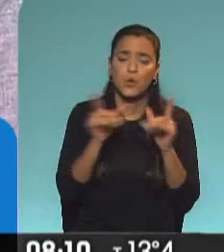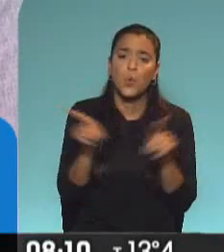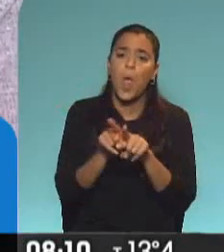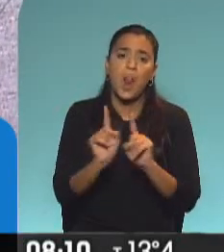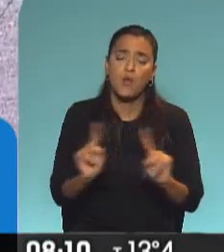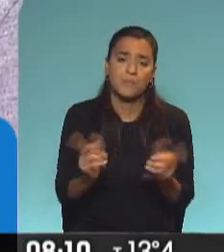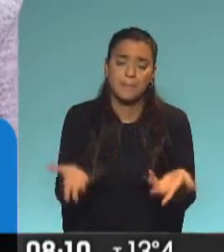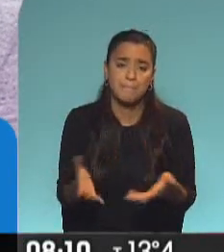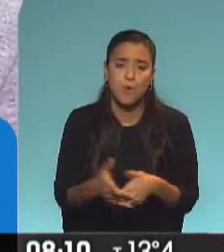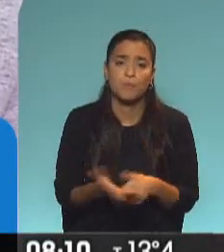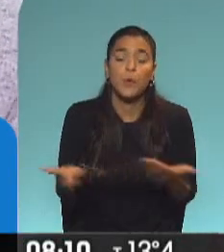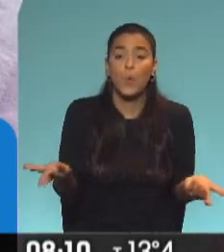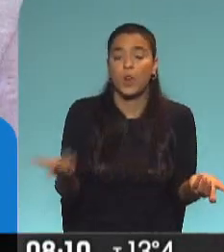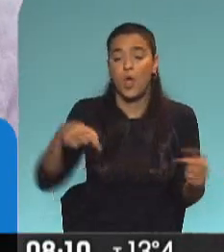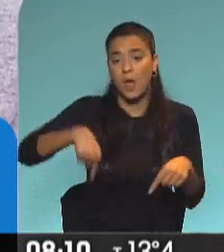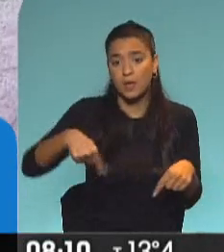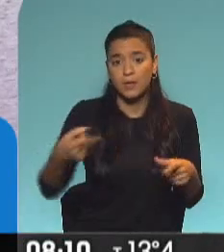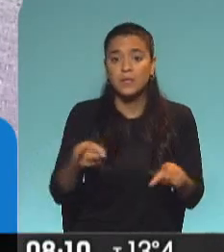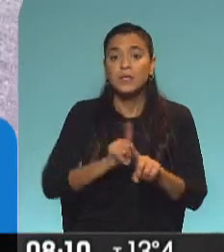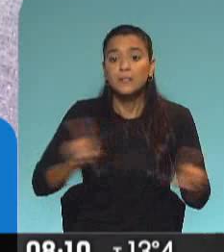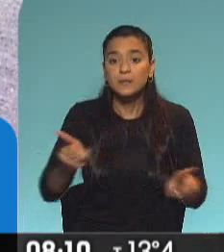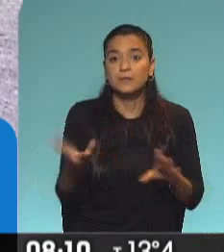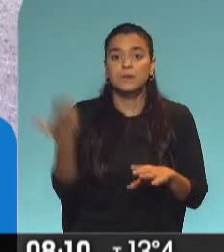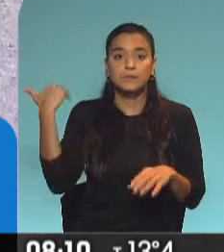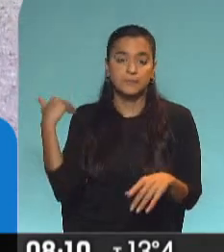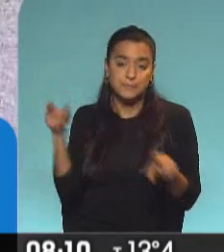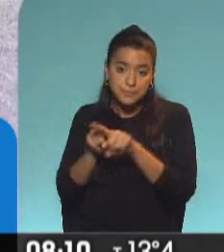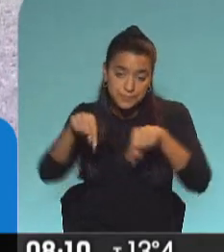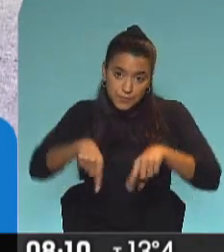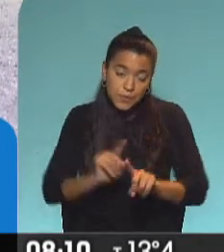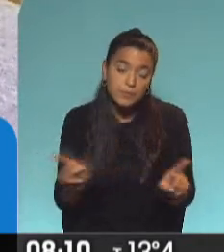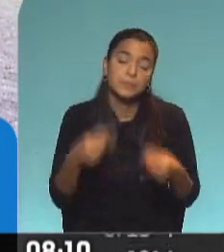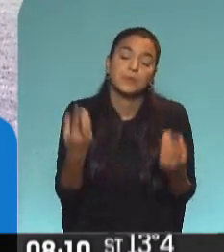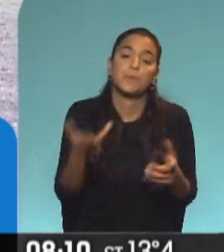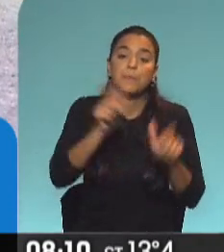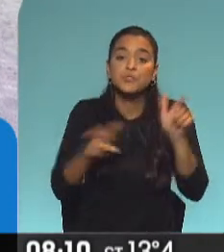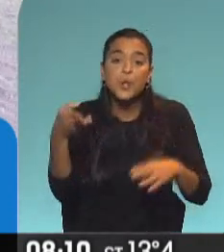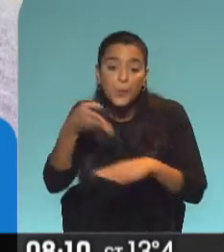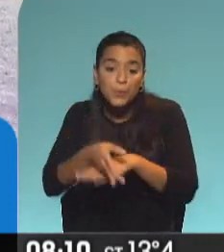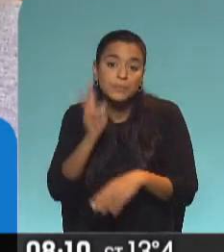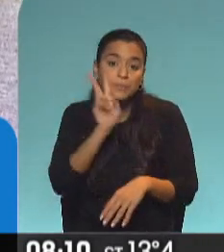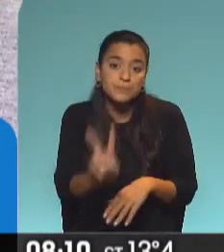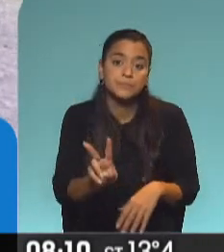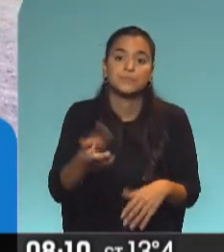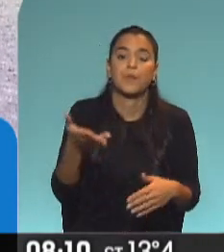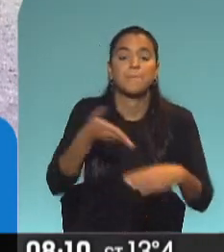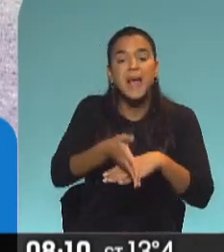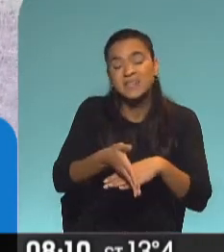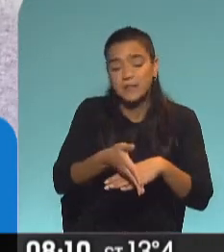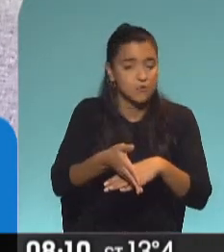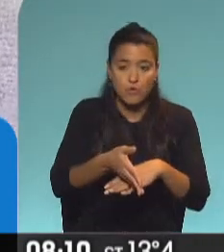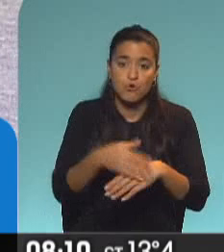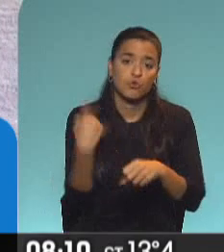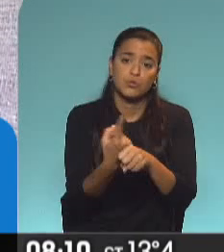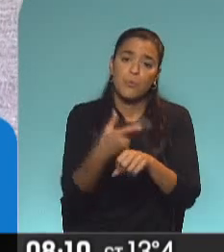mismo, pero bueno, acá tampoco es lo mismo que antes, pero bueno, la gente se acerca, mira, no lo dejamos pasar, no se